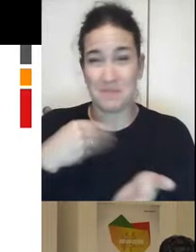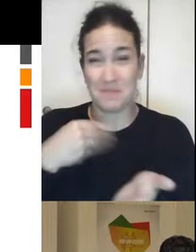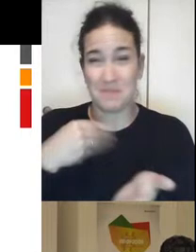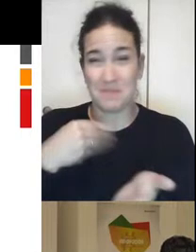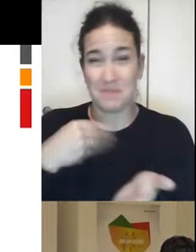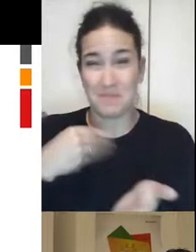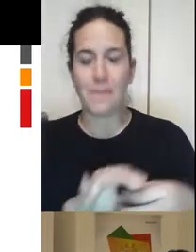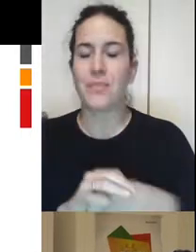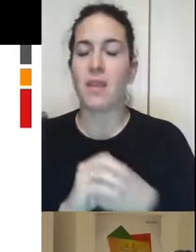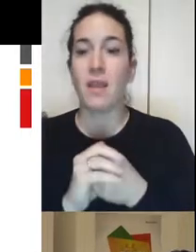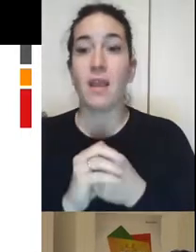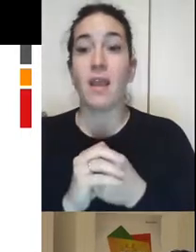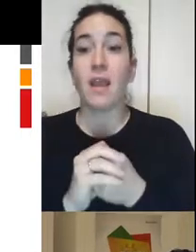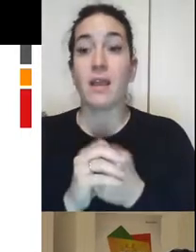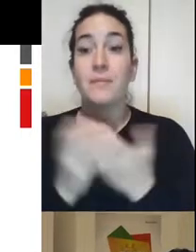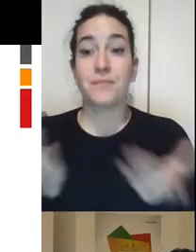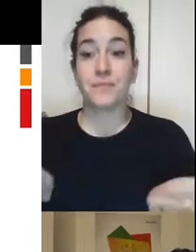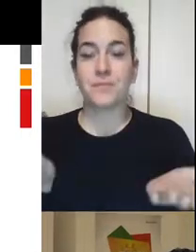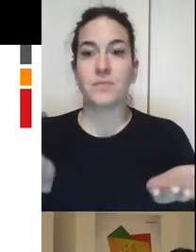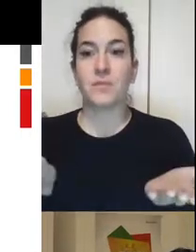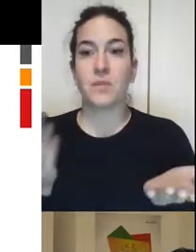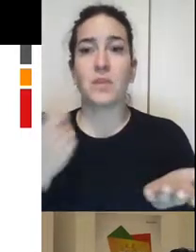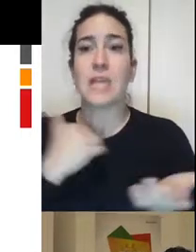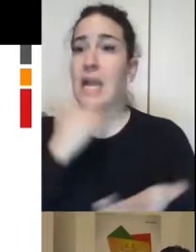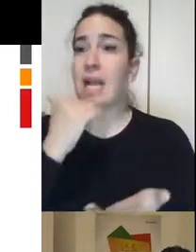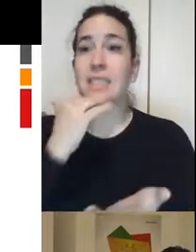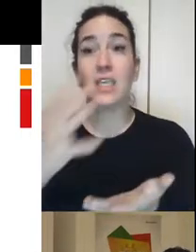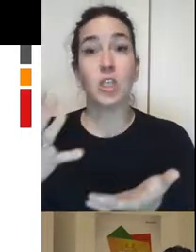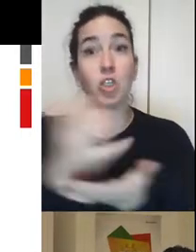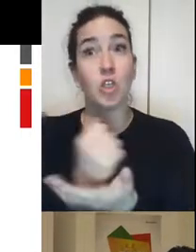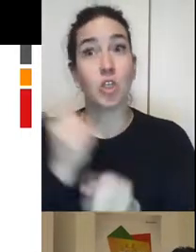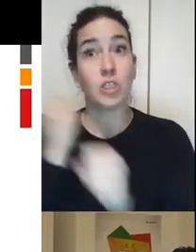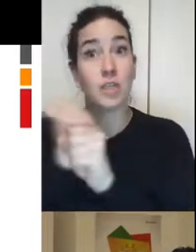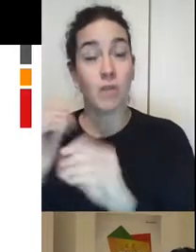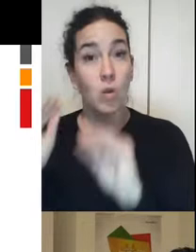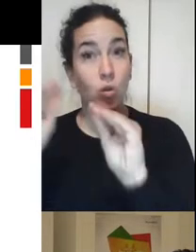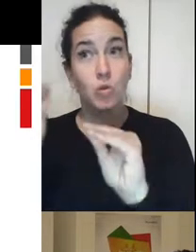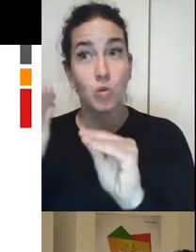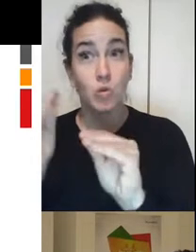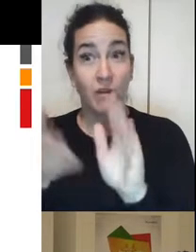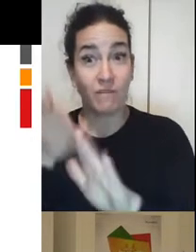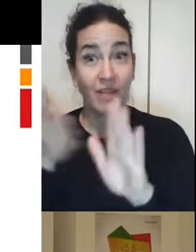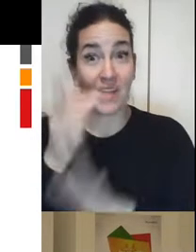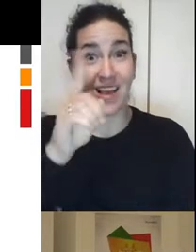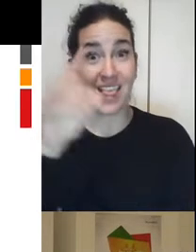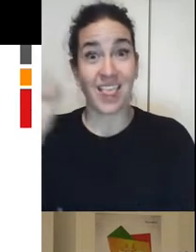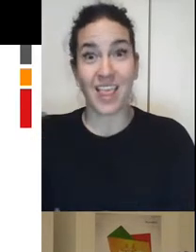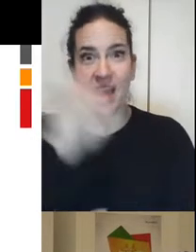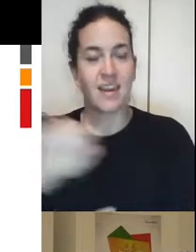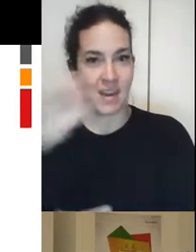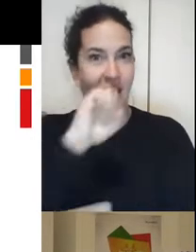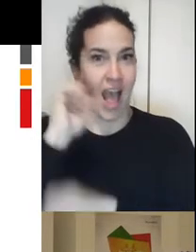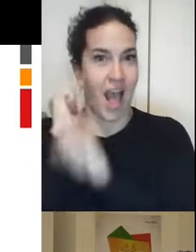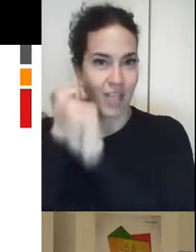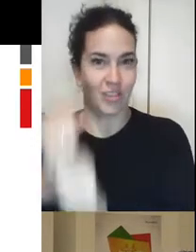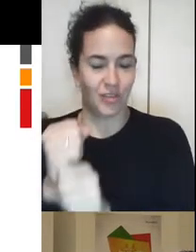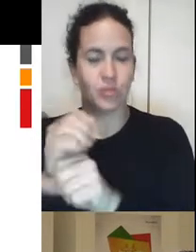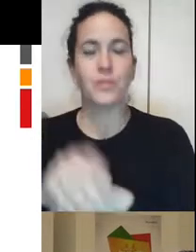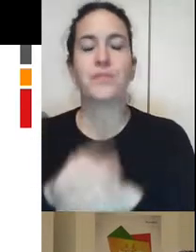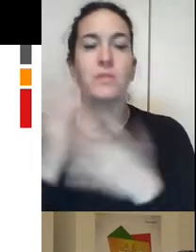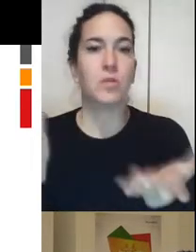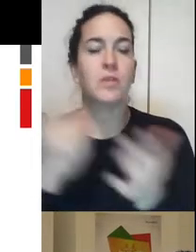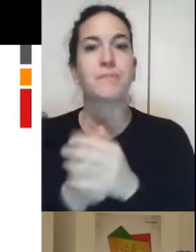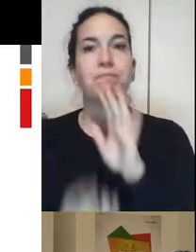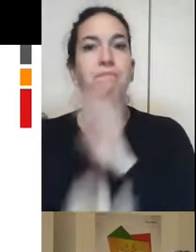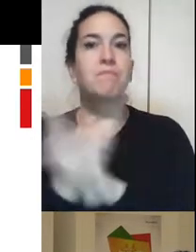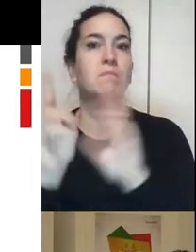cumple, casi todas sus obras cumplen 100 años en los próximos años. Pues creamos esta innovación dirigida